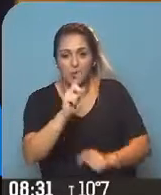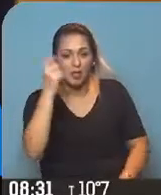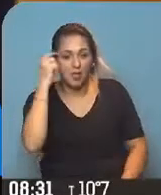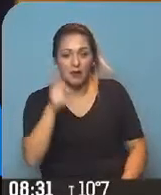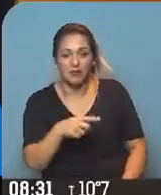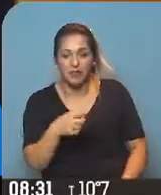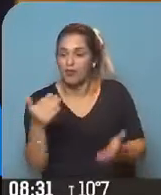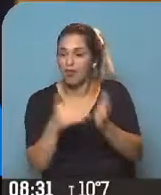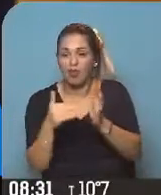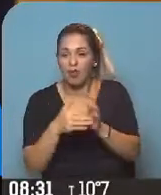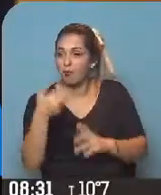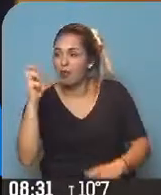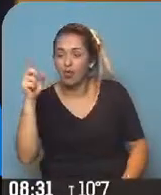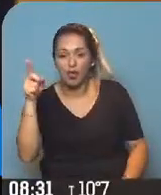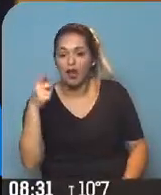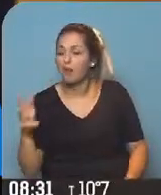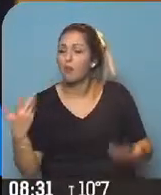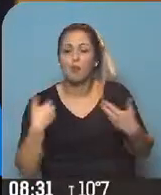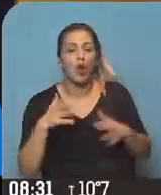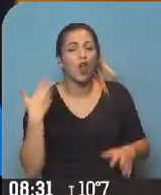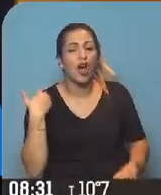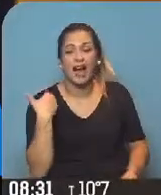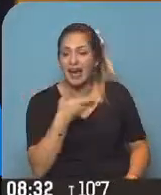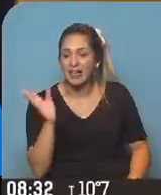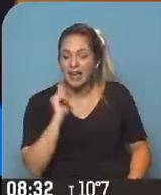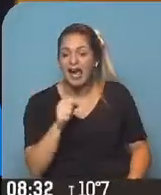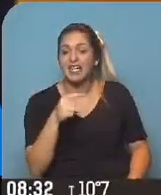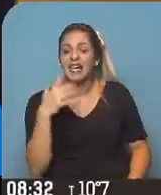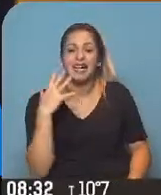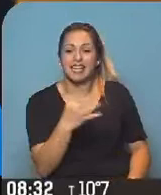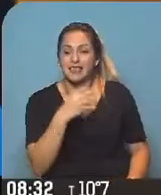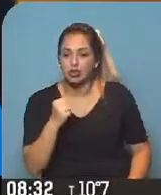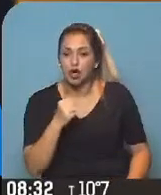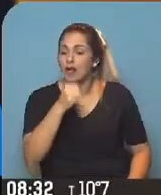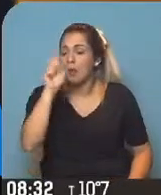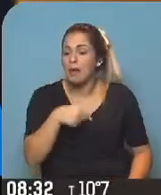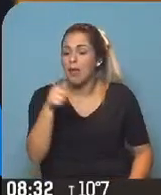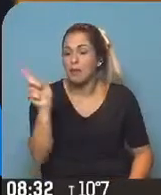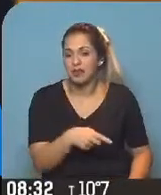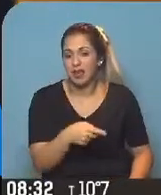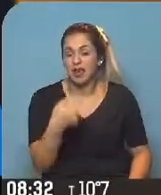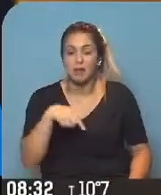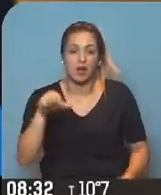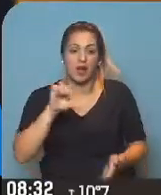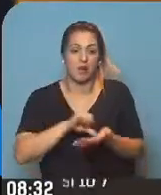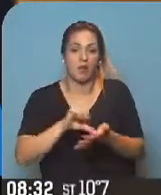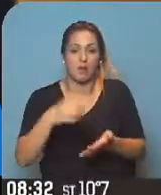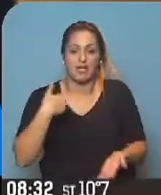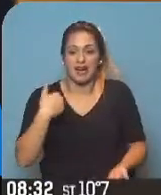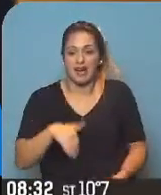normalmente siempre las retenciones han sido un porcentaje especialmente en un país con una inflación como la nuestra sea